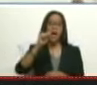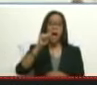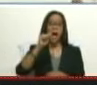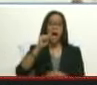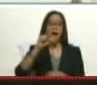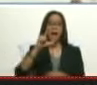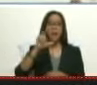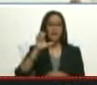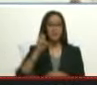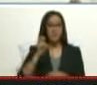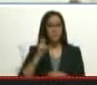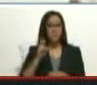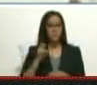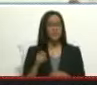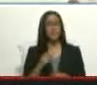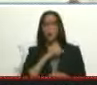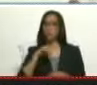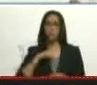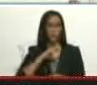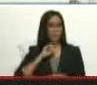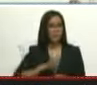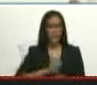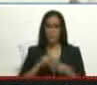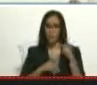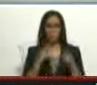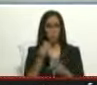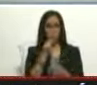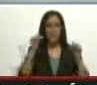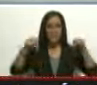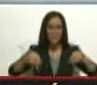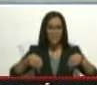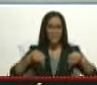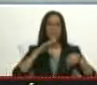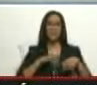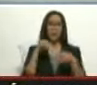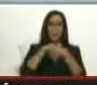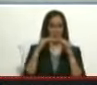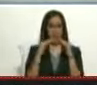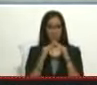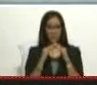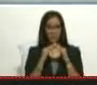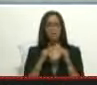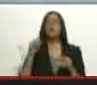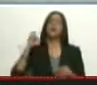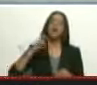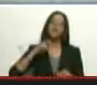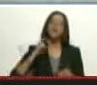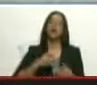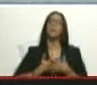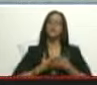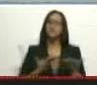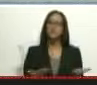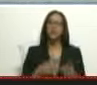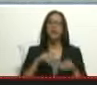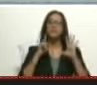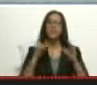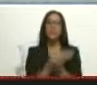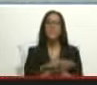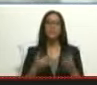Y en el momento en que no estábamos produciendo alimento aquí y estábamos en cuarentena y necesitábamos entregarle a 7